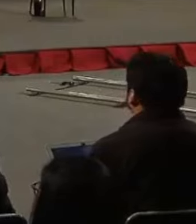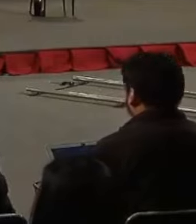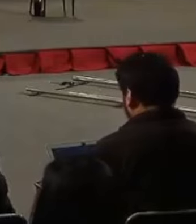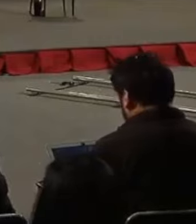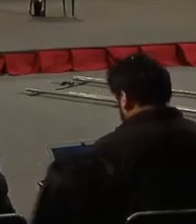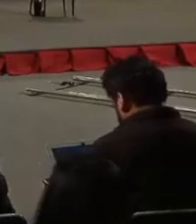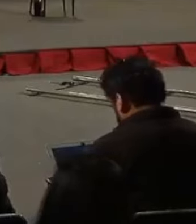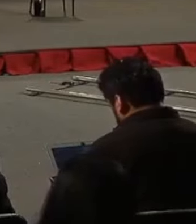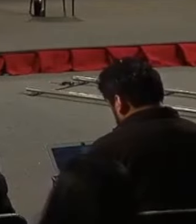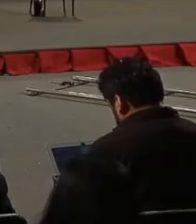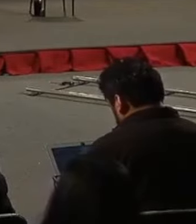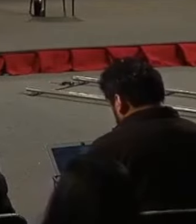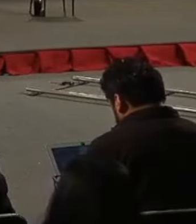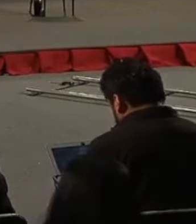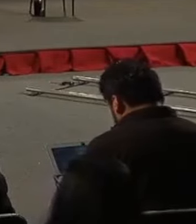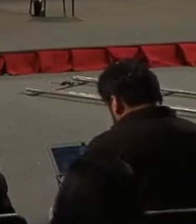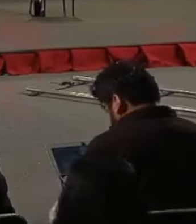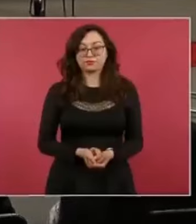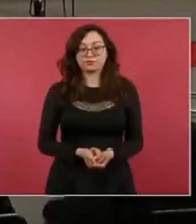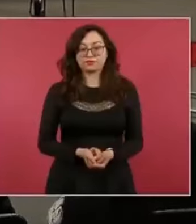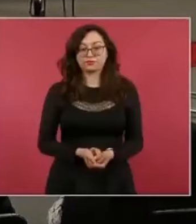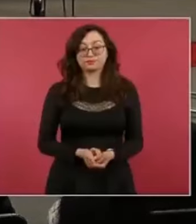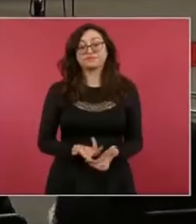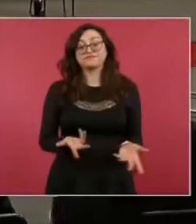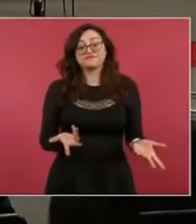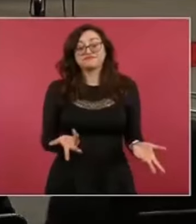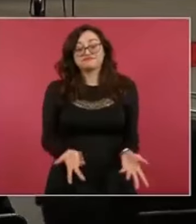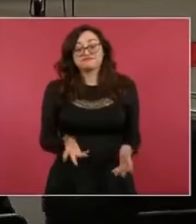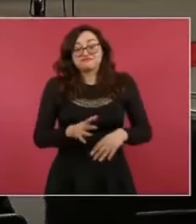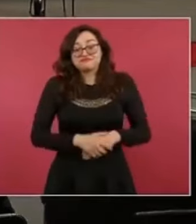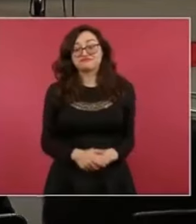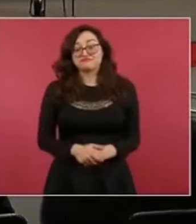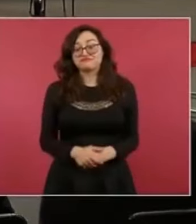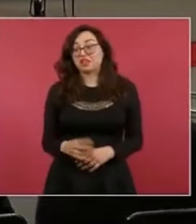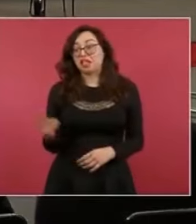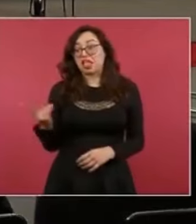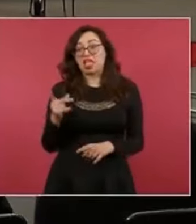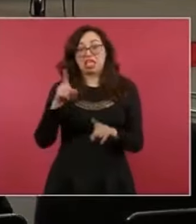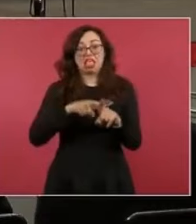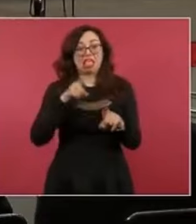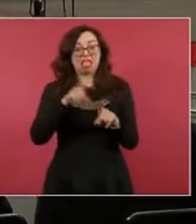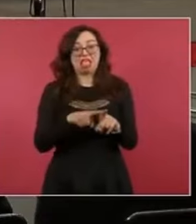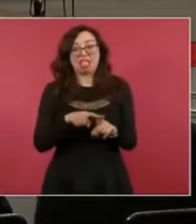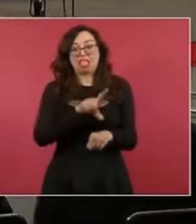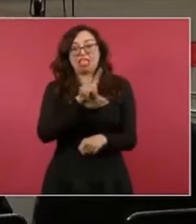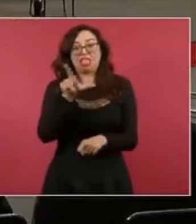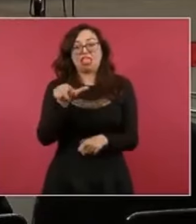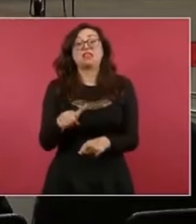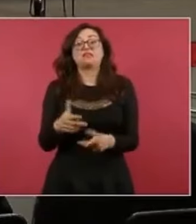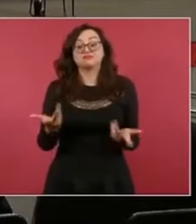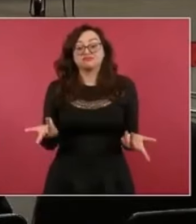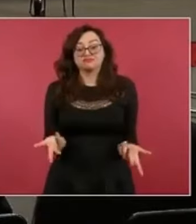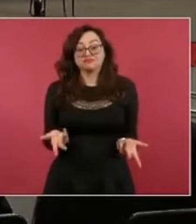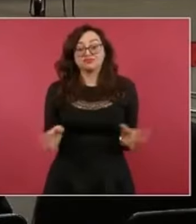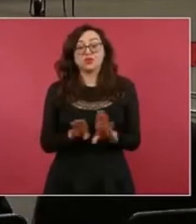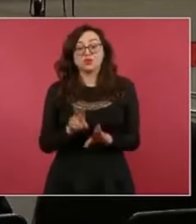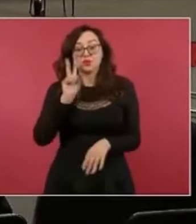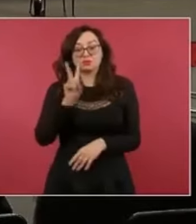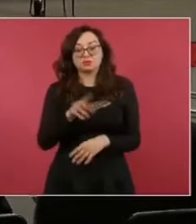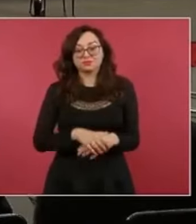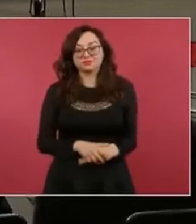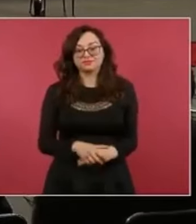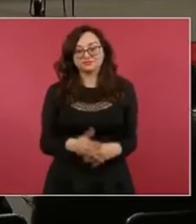¿Cómo los ven? De los apoyadores o justificadores en México de la agresión policíaca a la embajada destaca